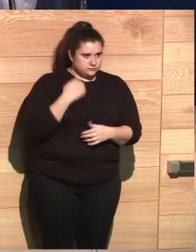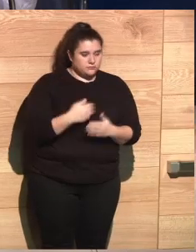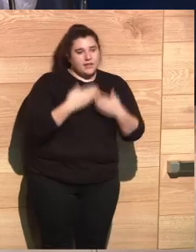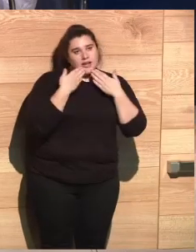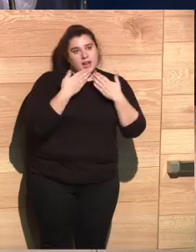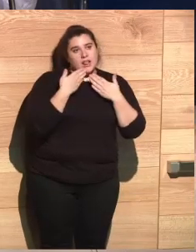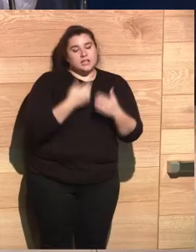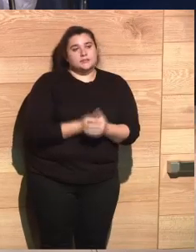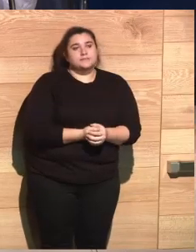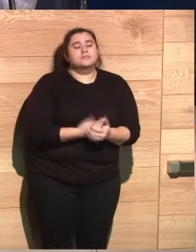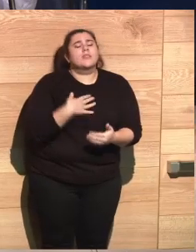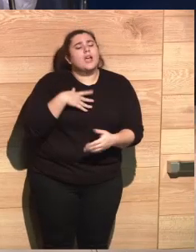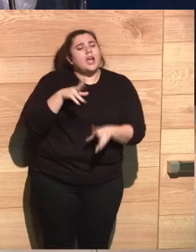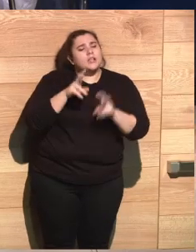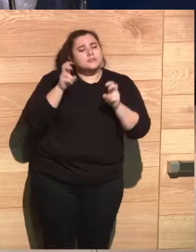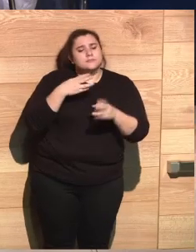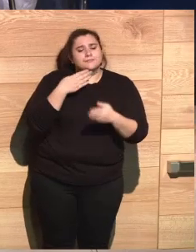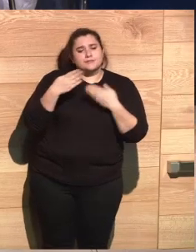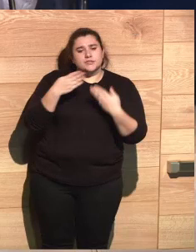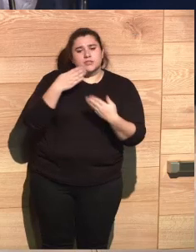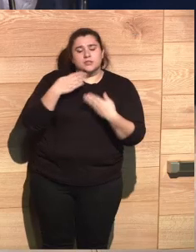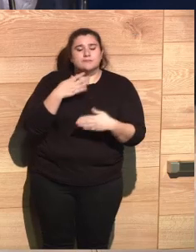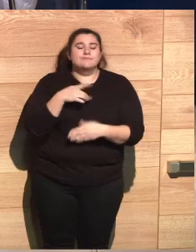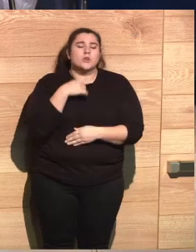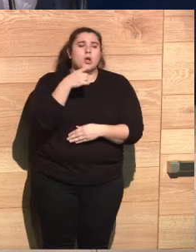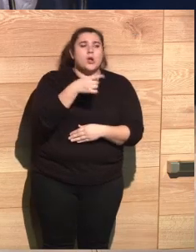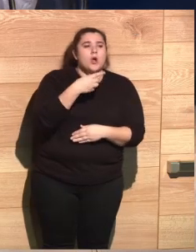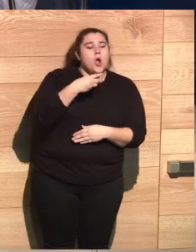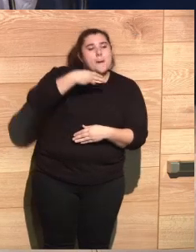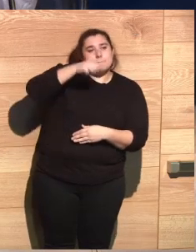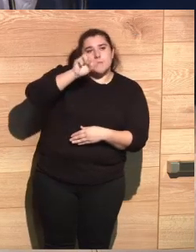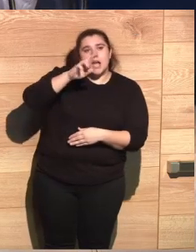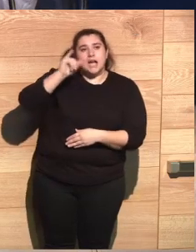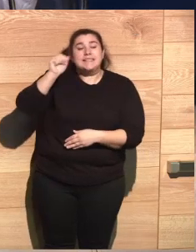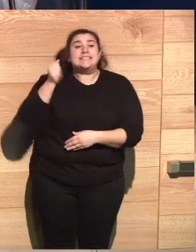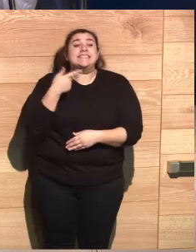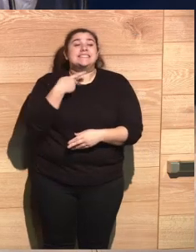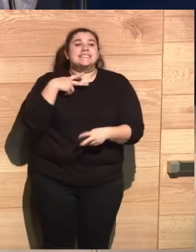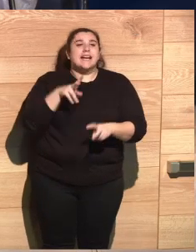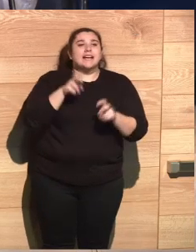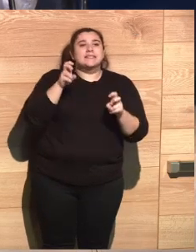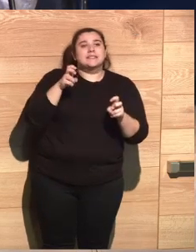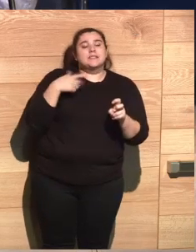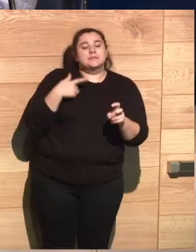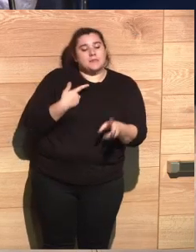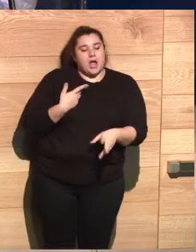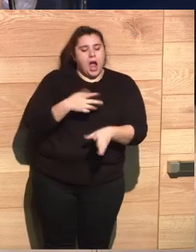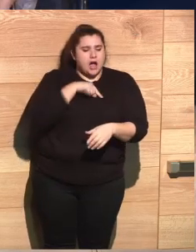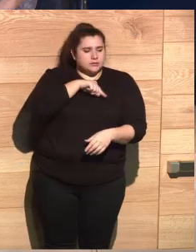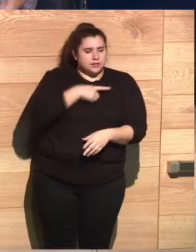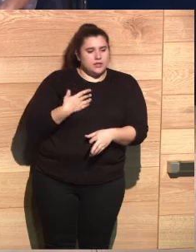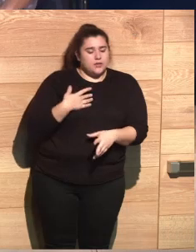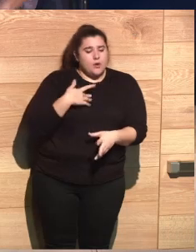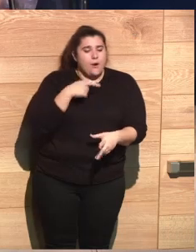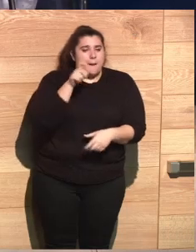Gracias. Habéis hablado, sobre todo, bueno, tú has hablado, María, de la sensación que tiene un jugador cuando juega, y Miguel ha